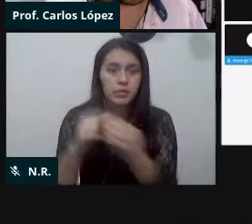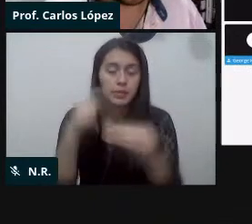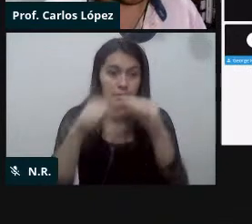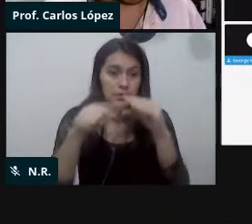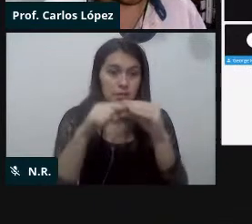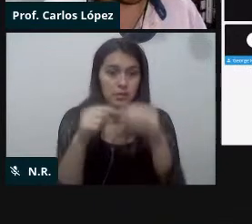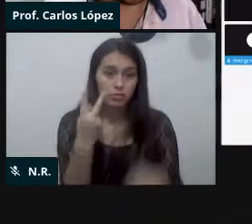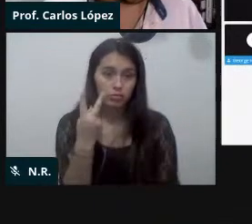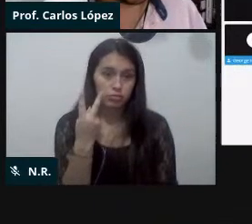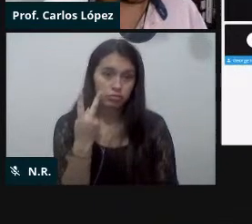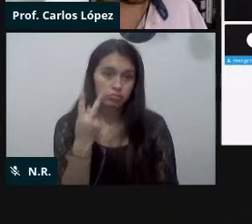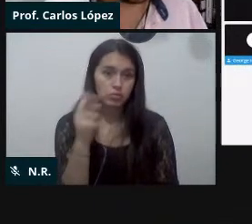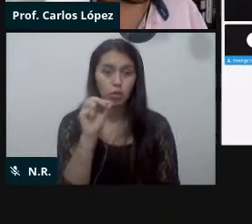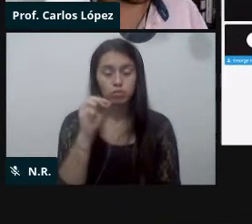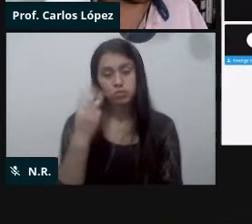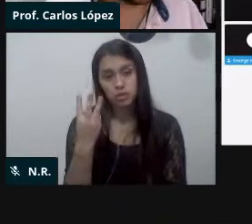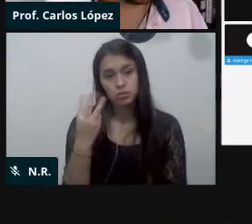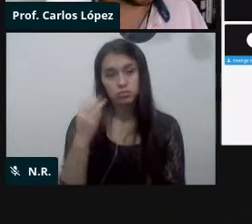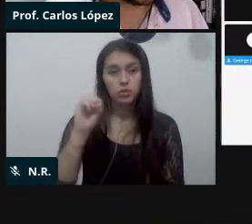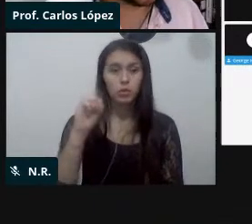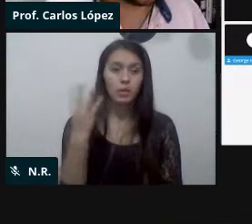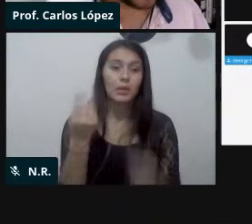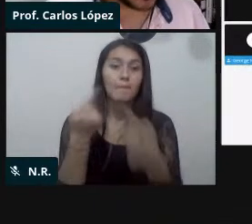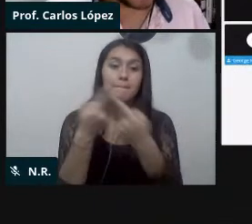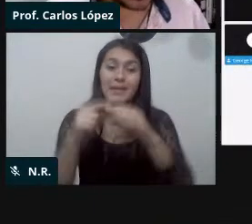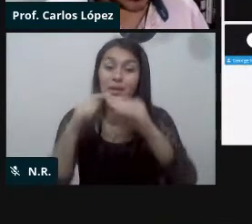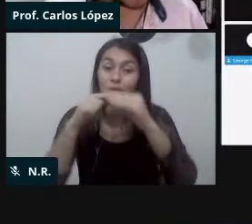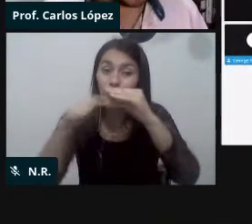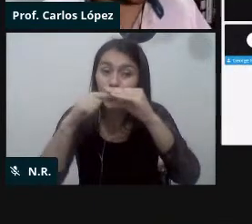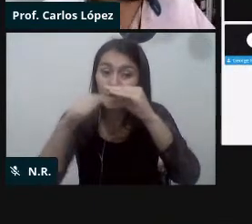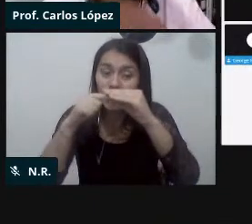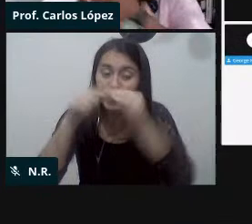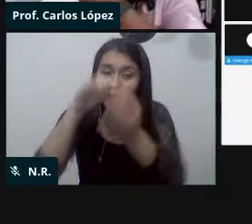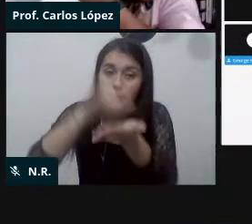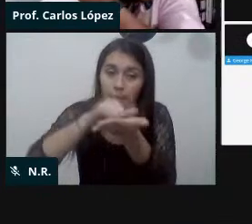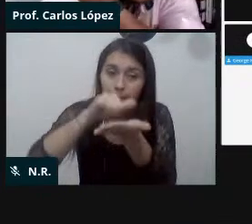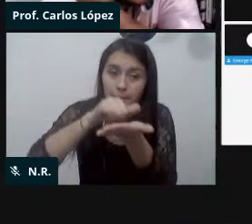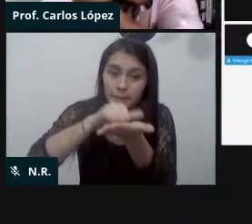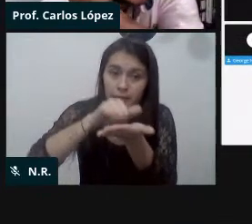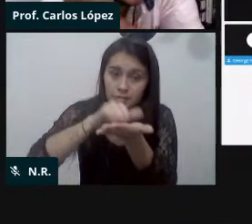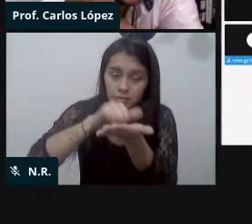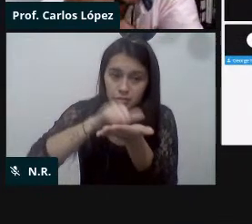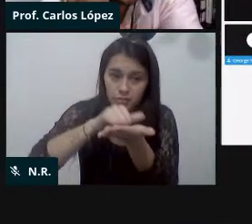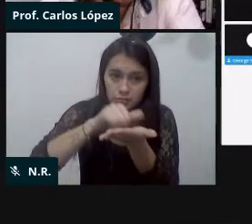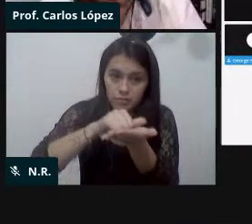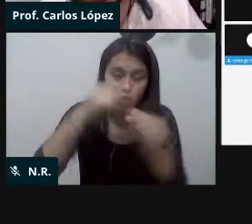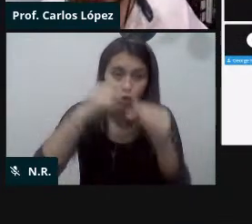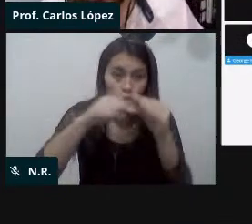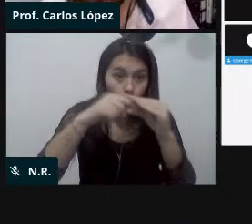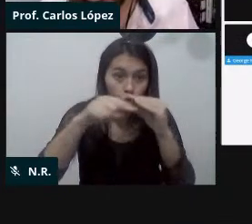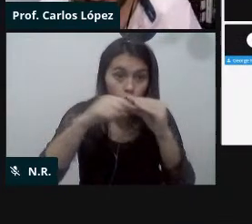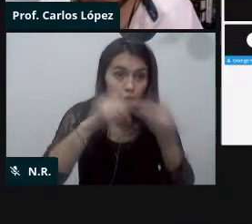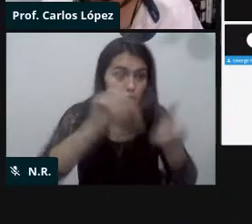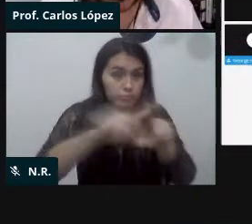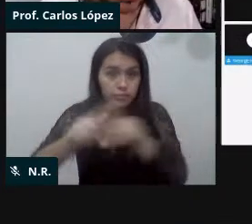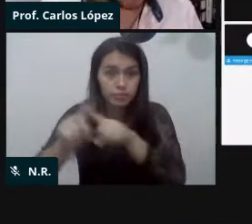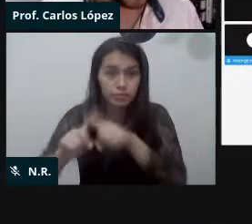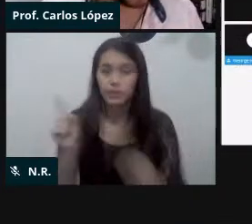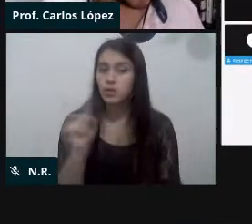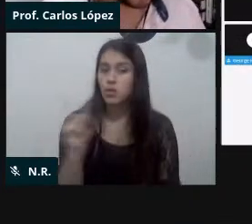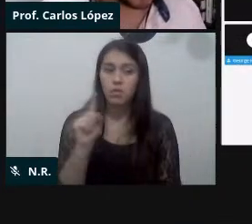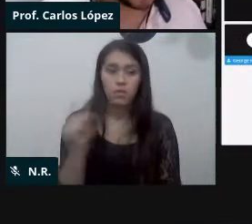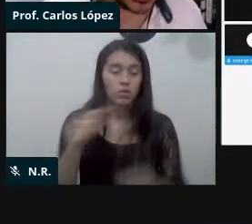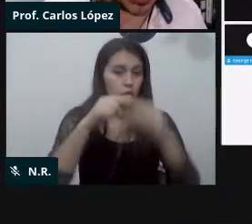administradores, o si necesitamos más, pues esas personas tendrían hasta que 10. Ingresar con ese correo. Hasta 10. La respuesta es hasta